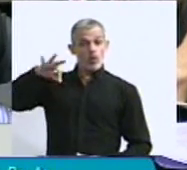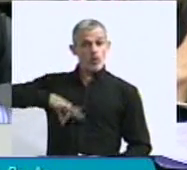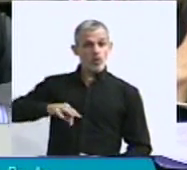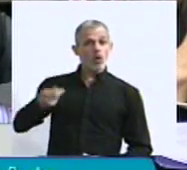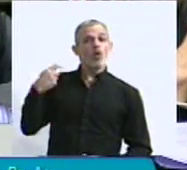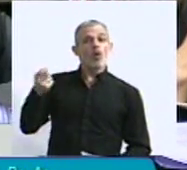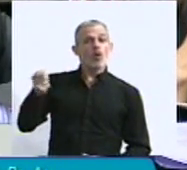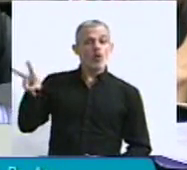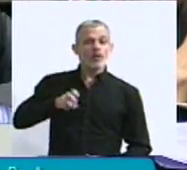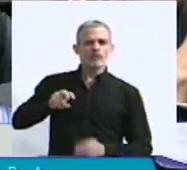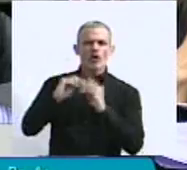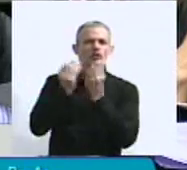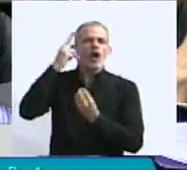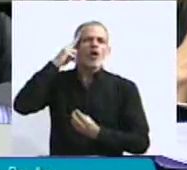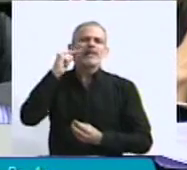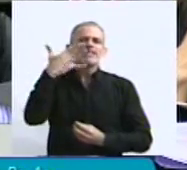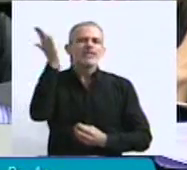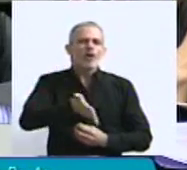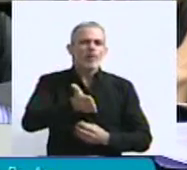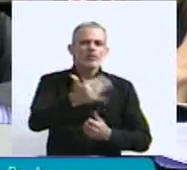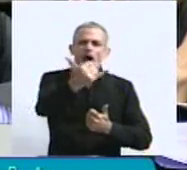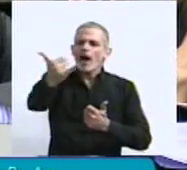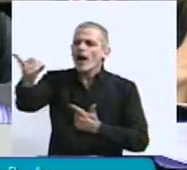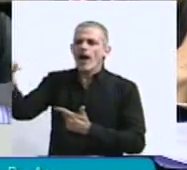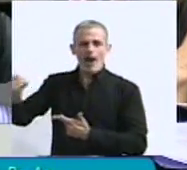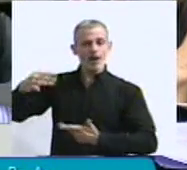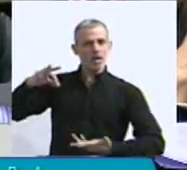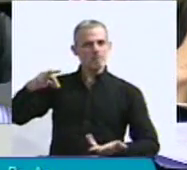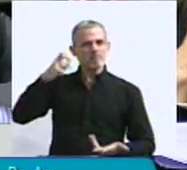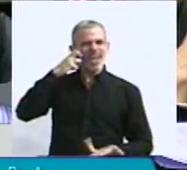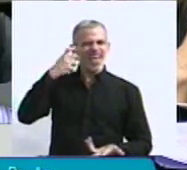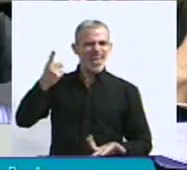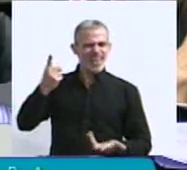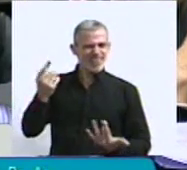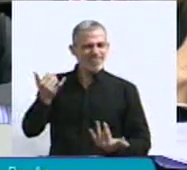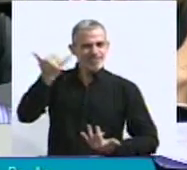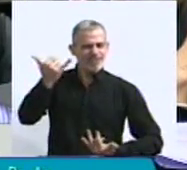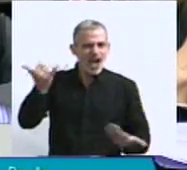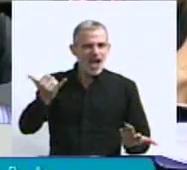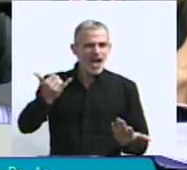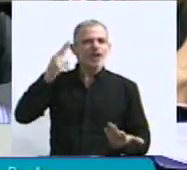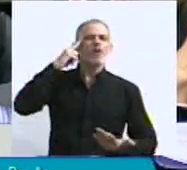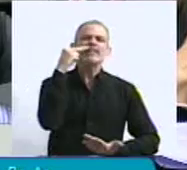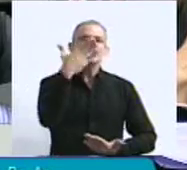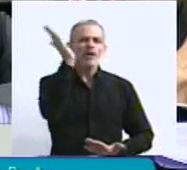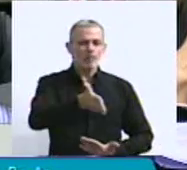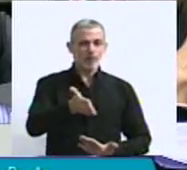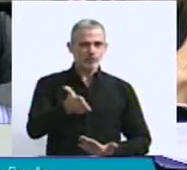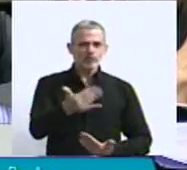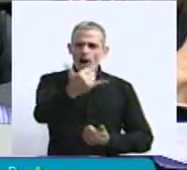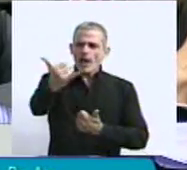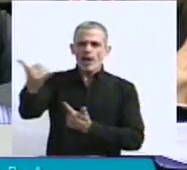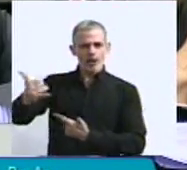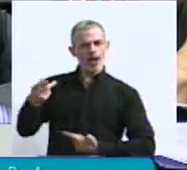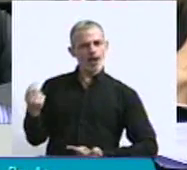alcanzan al 95% de la gente en condiciones de percibir un haber previsional es lo mismo